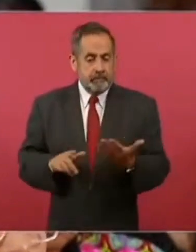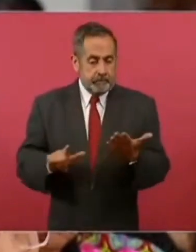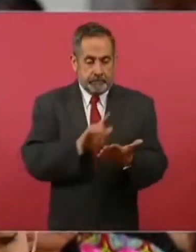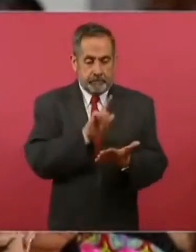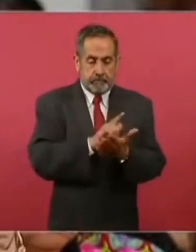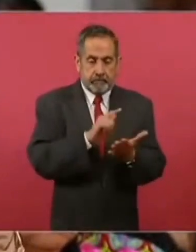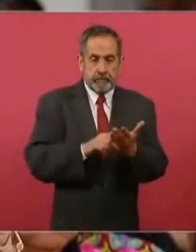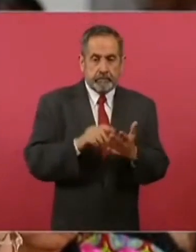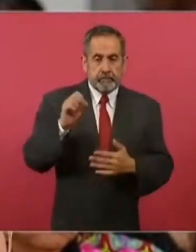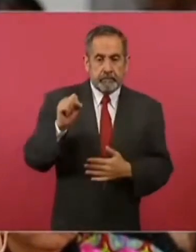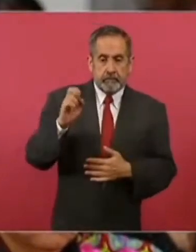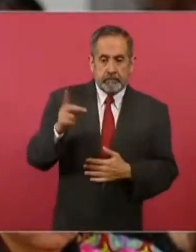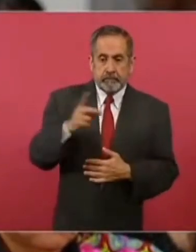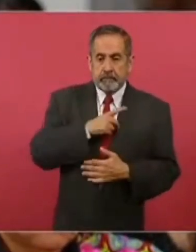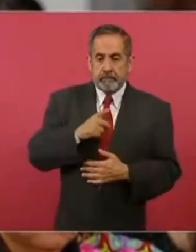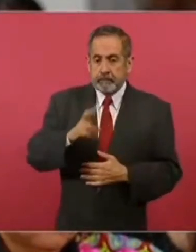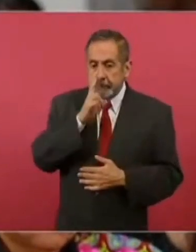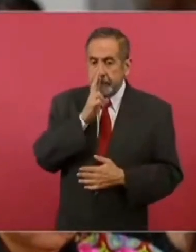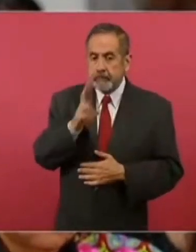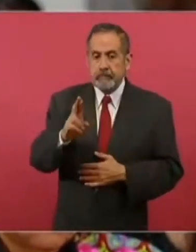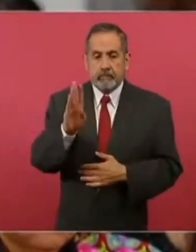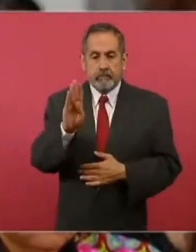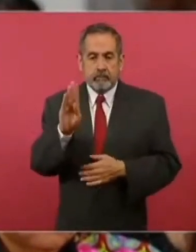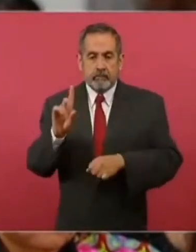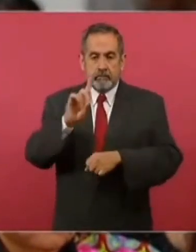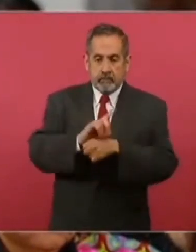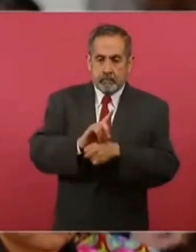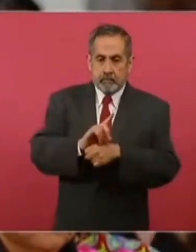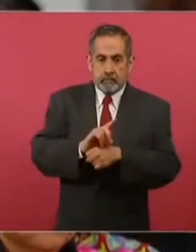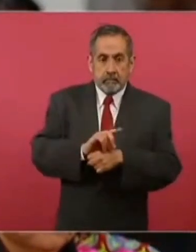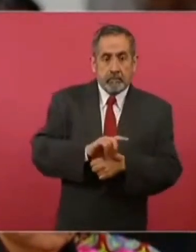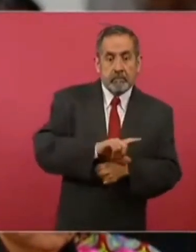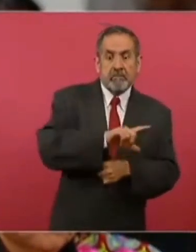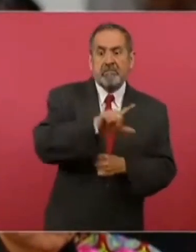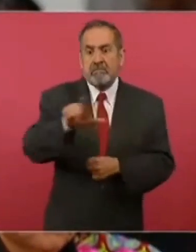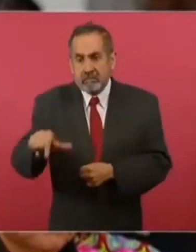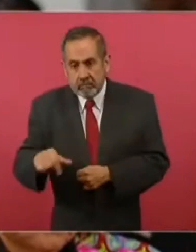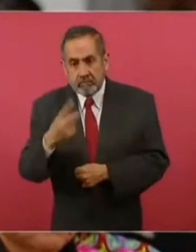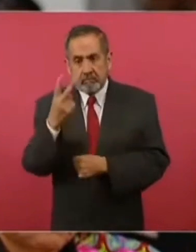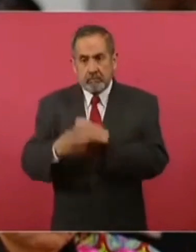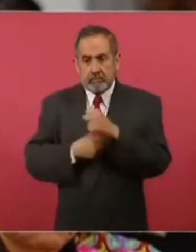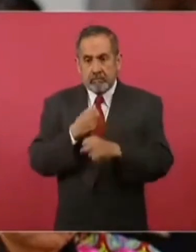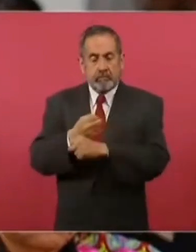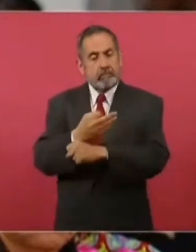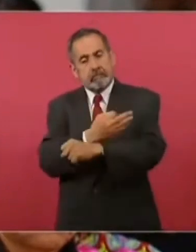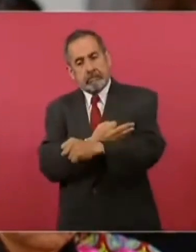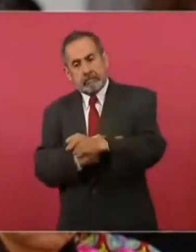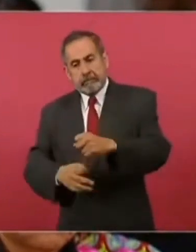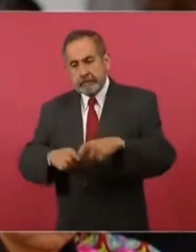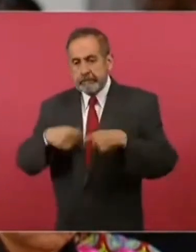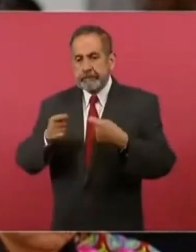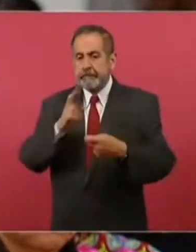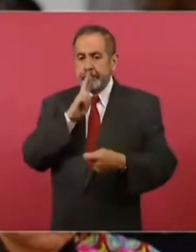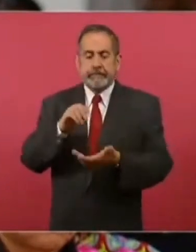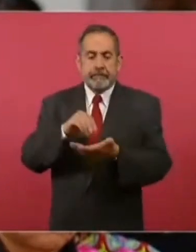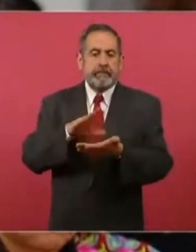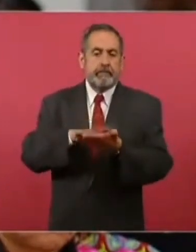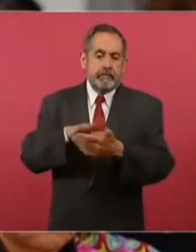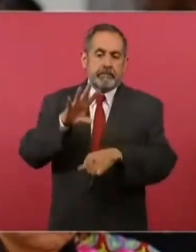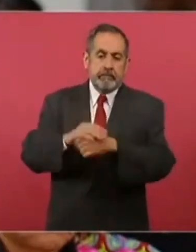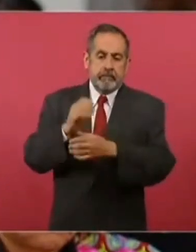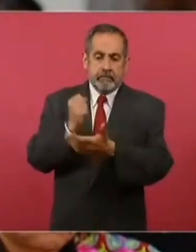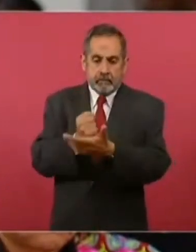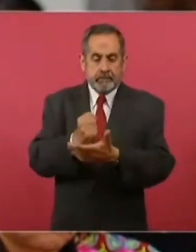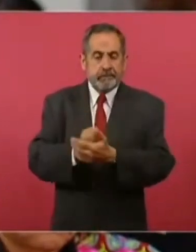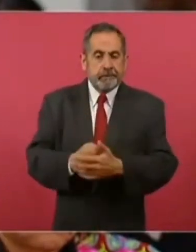ley la SEP tenía que resolverles en 90 días hábiles. Se tardó 2 años en resolver esas autorizaciones, y lo grave es que